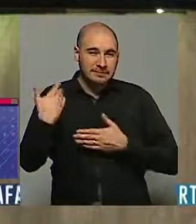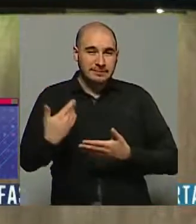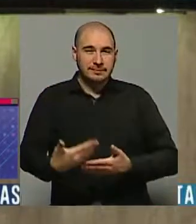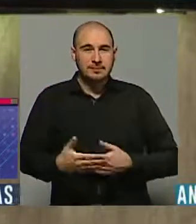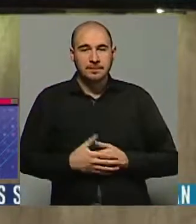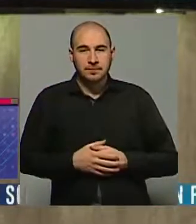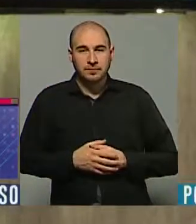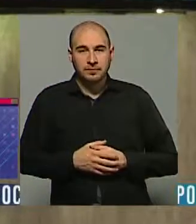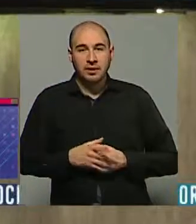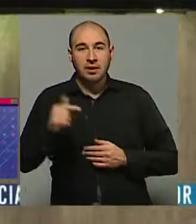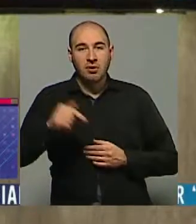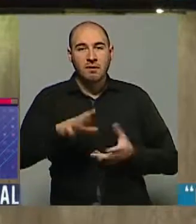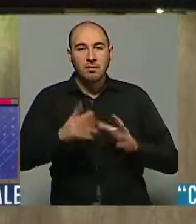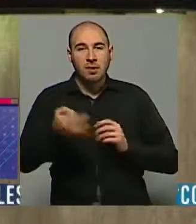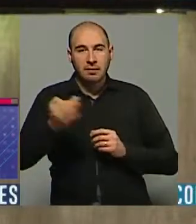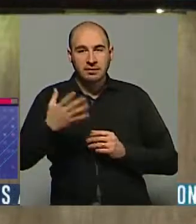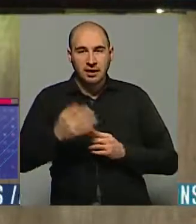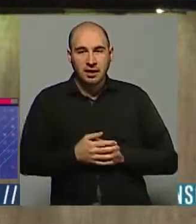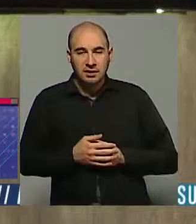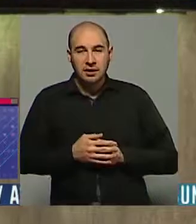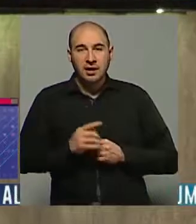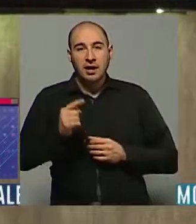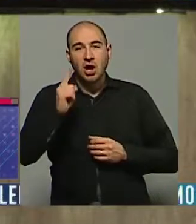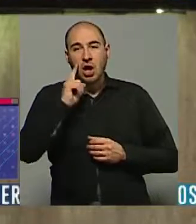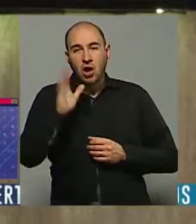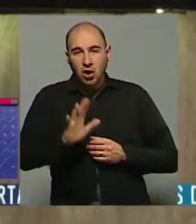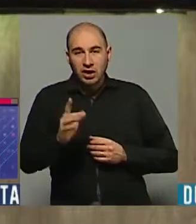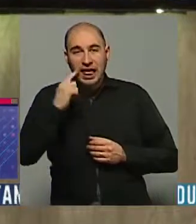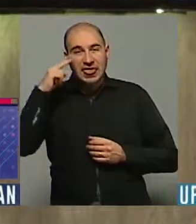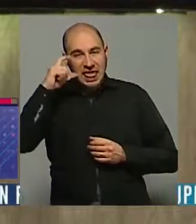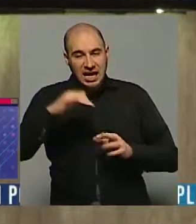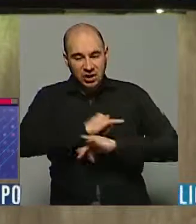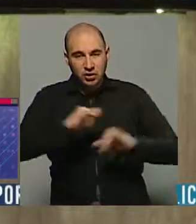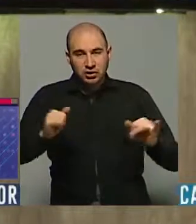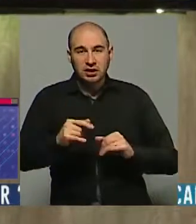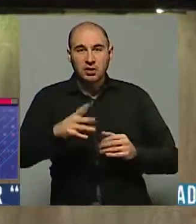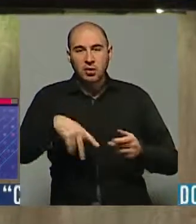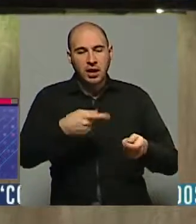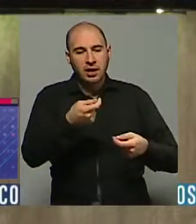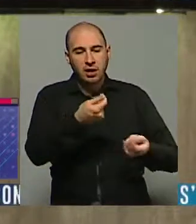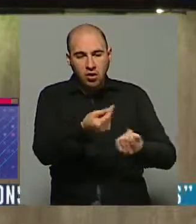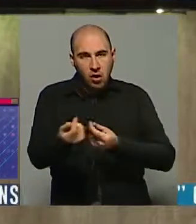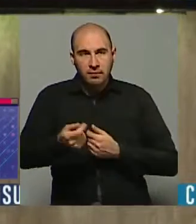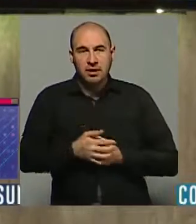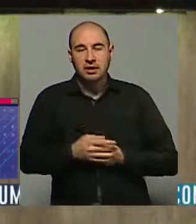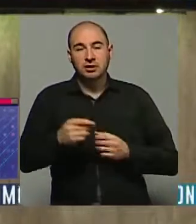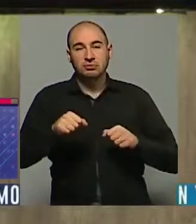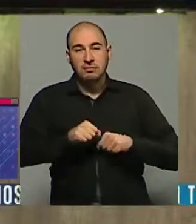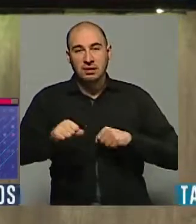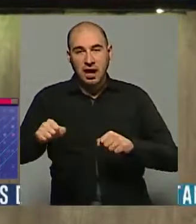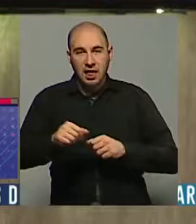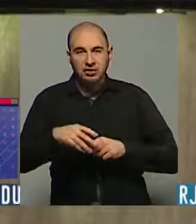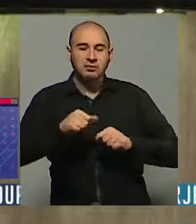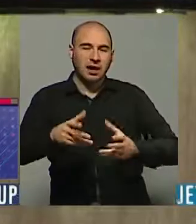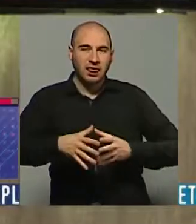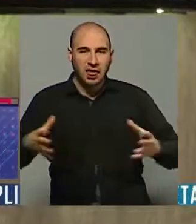este caso particular, se dio a conocer a través del INDEC los datos de los centros de compra, de los supermercados, grandes cadenas